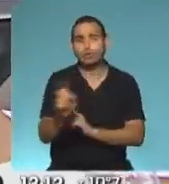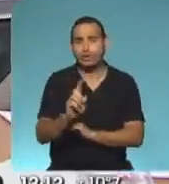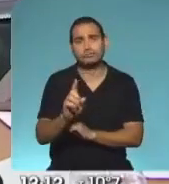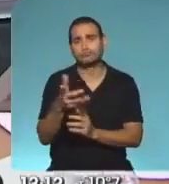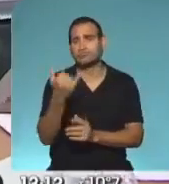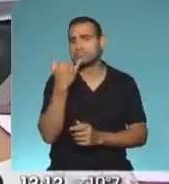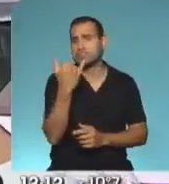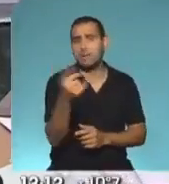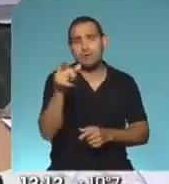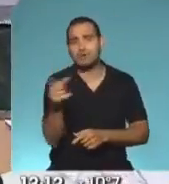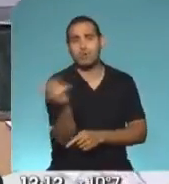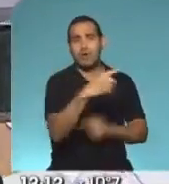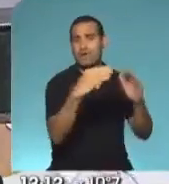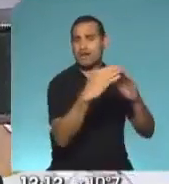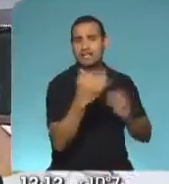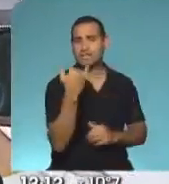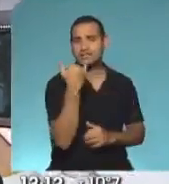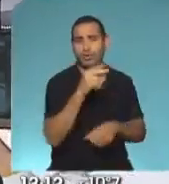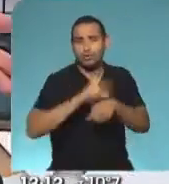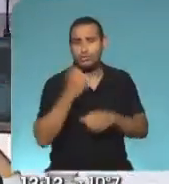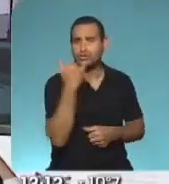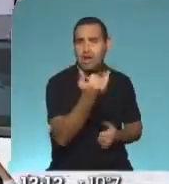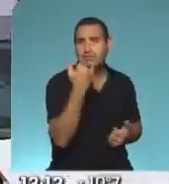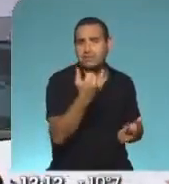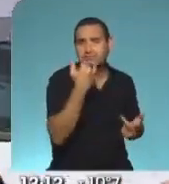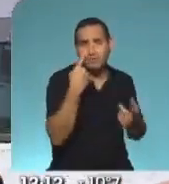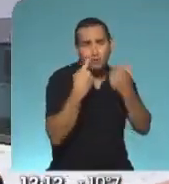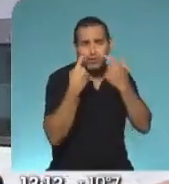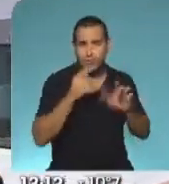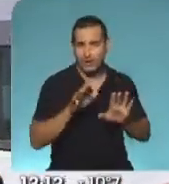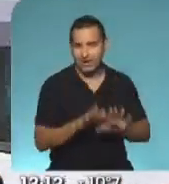telefónico, la persona está en su casa y se la va monitoreando, porque en algunos casos pasa realmente muy leve.